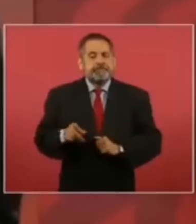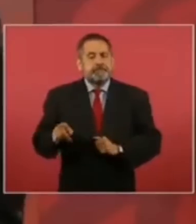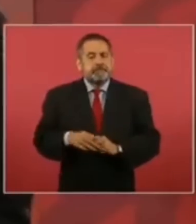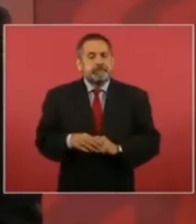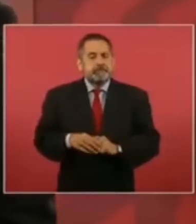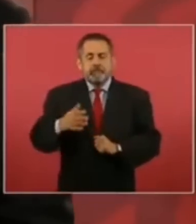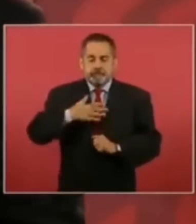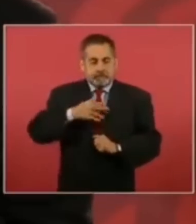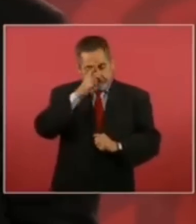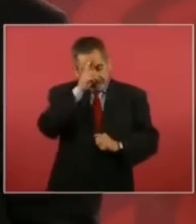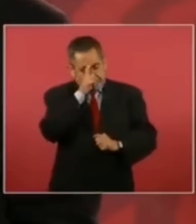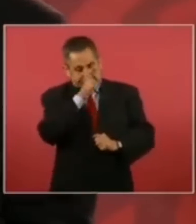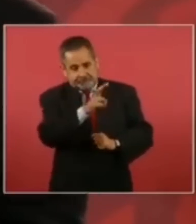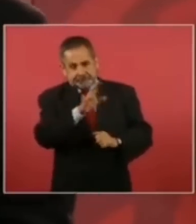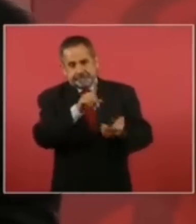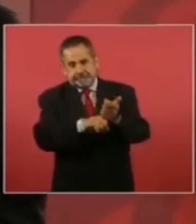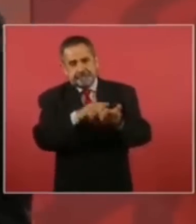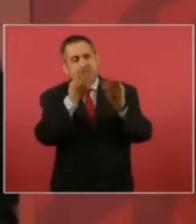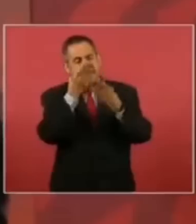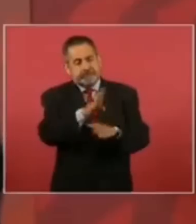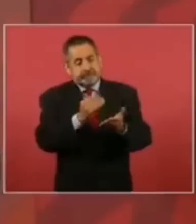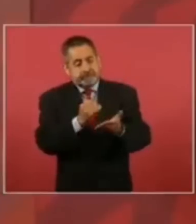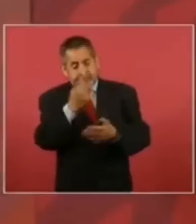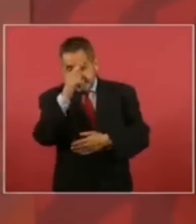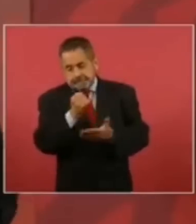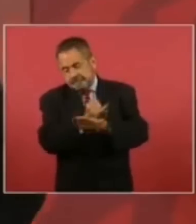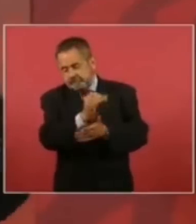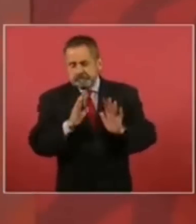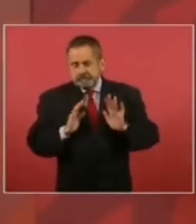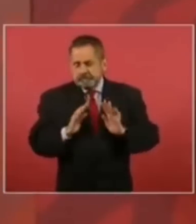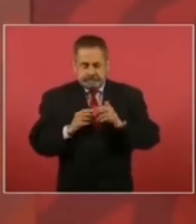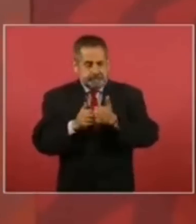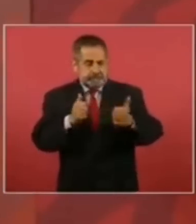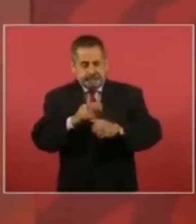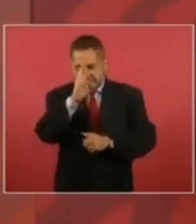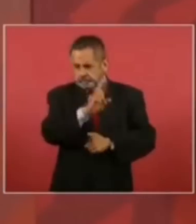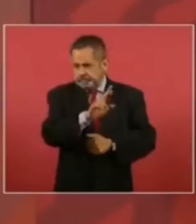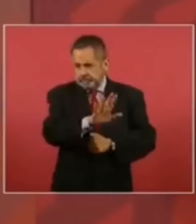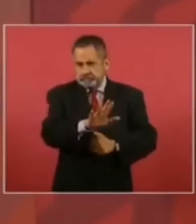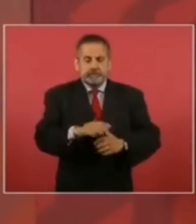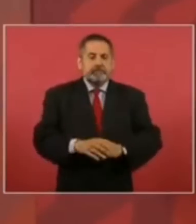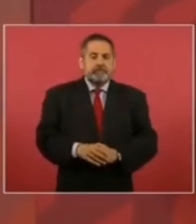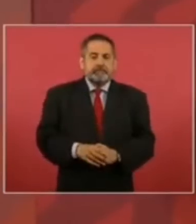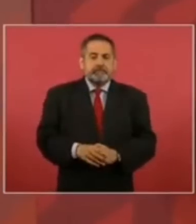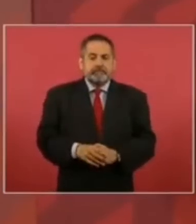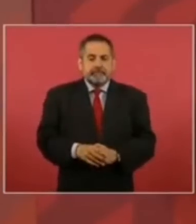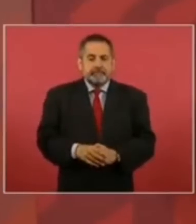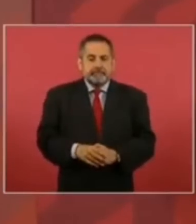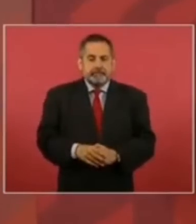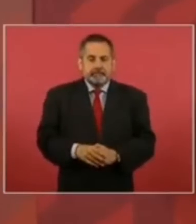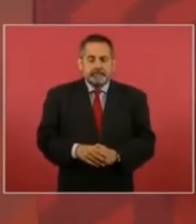interés significa un decremento en el crédito, ya que menos inversionistas y personas estarán dispuestos